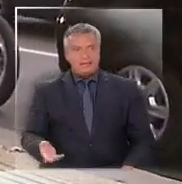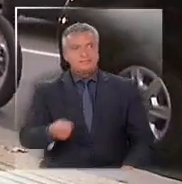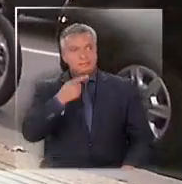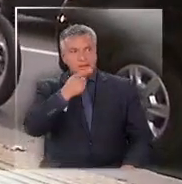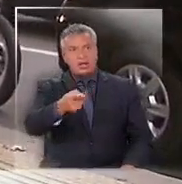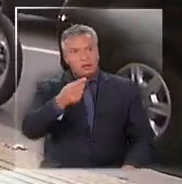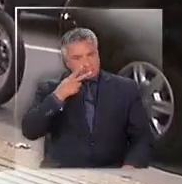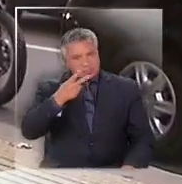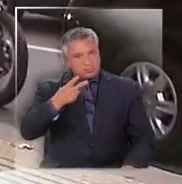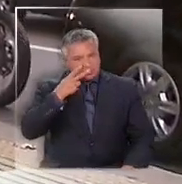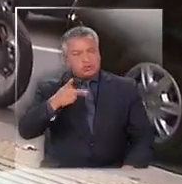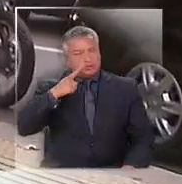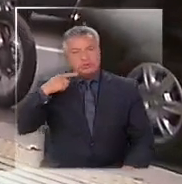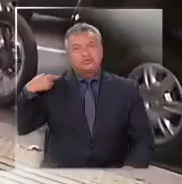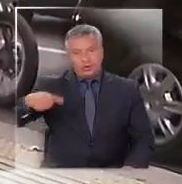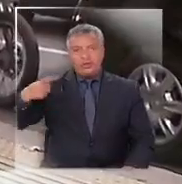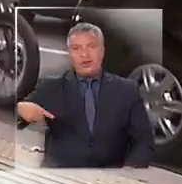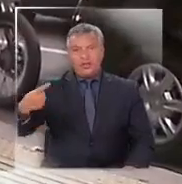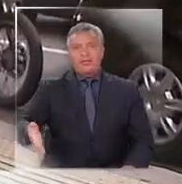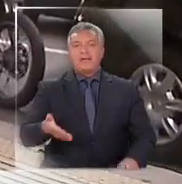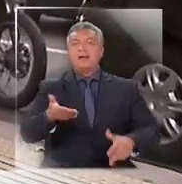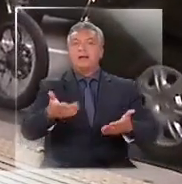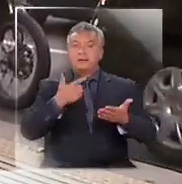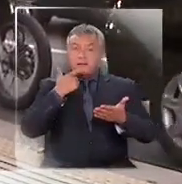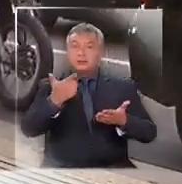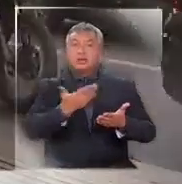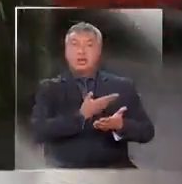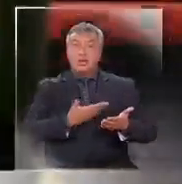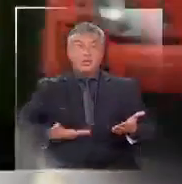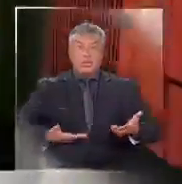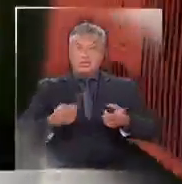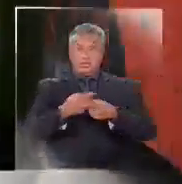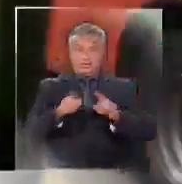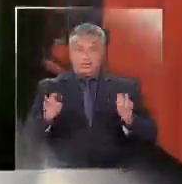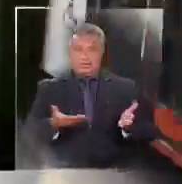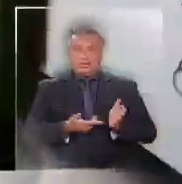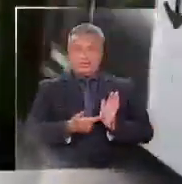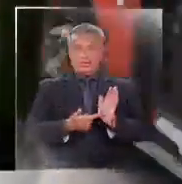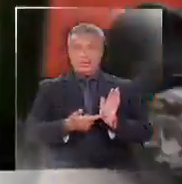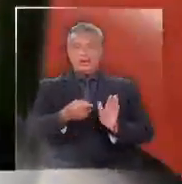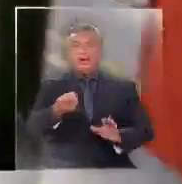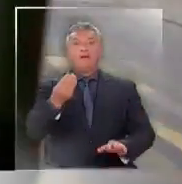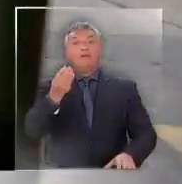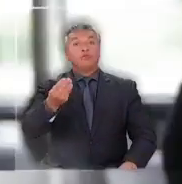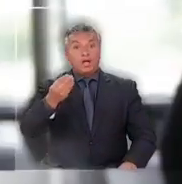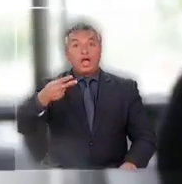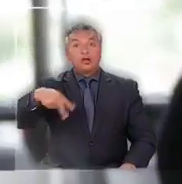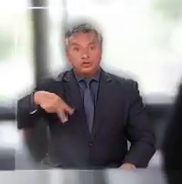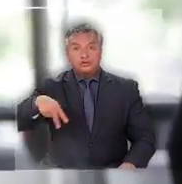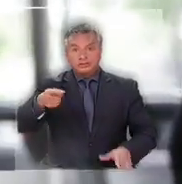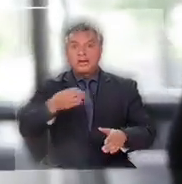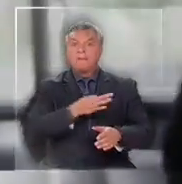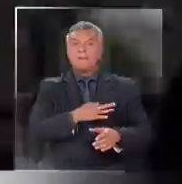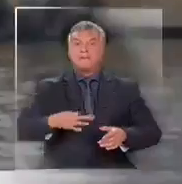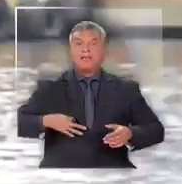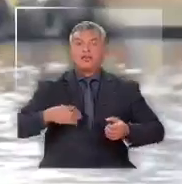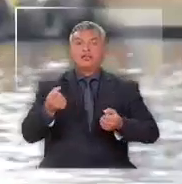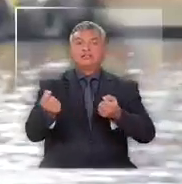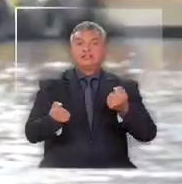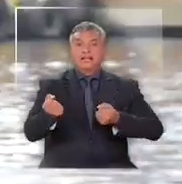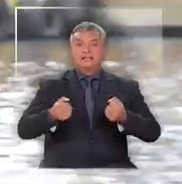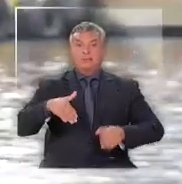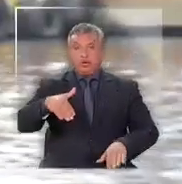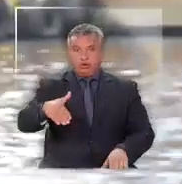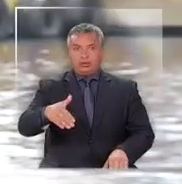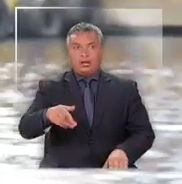diario y que, según ella, contrasta con las cifras que entrega el gobierno. Buenas noticias para el Ministerio de Transportes, que ya ha fijado una meta.